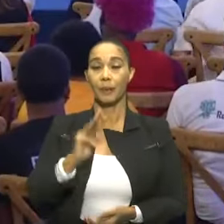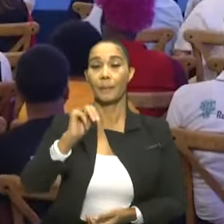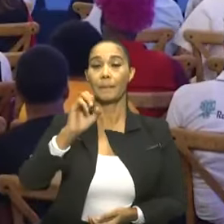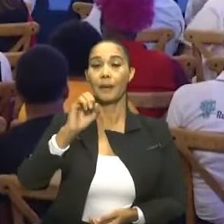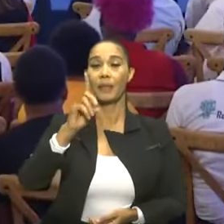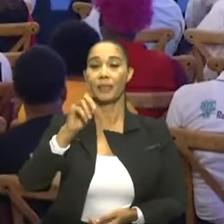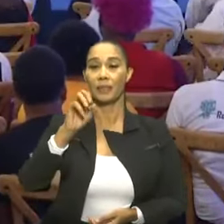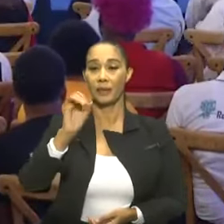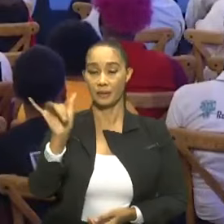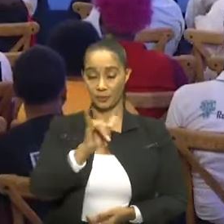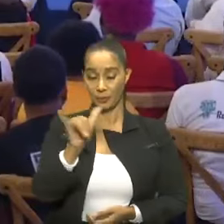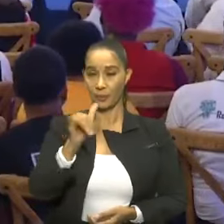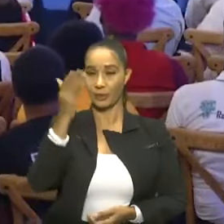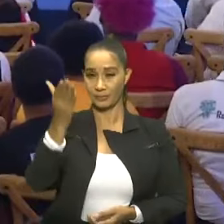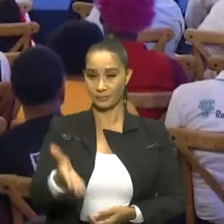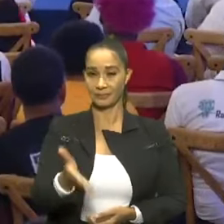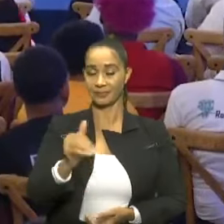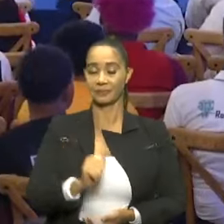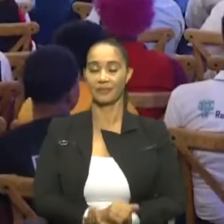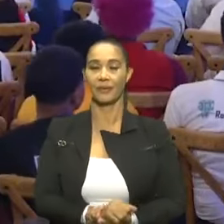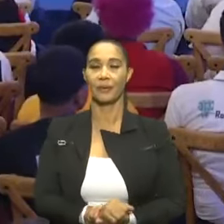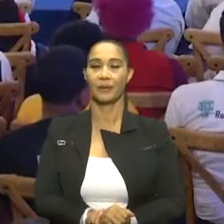Madeline Rodríguez, de taekwondo también,